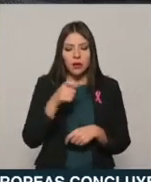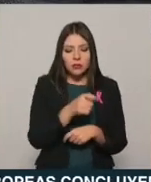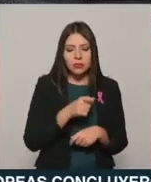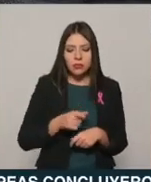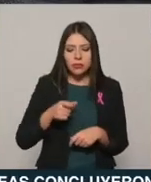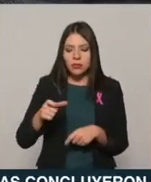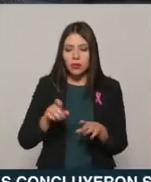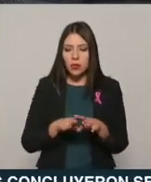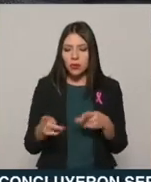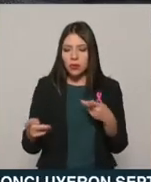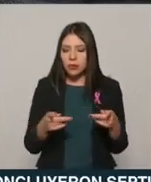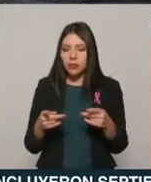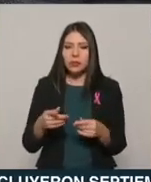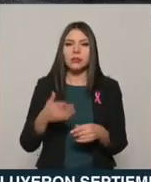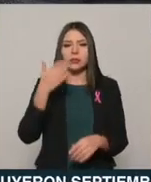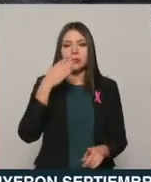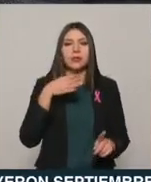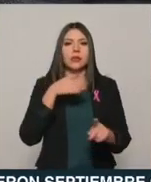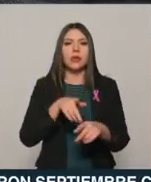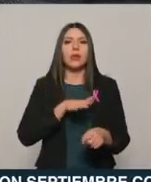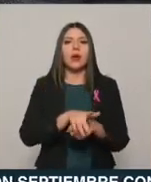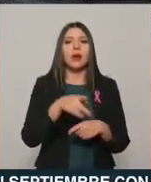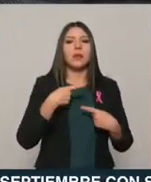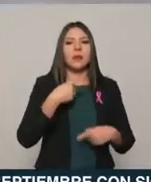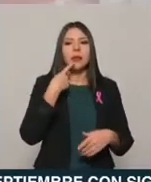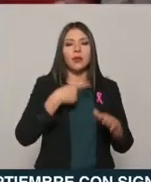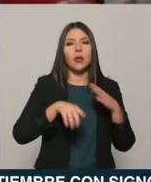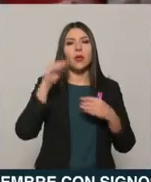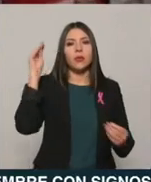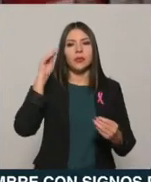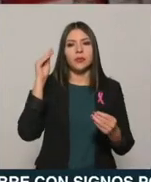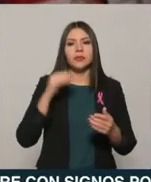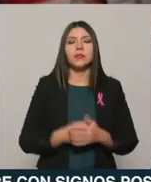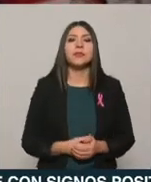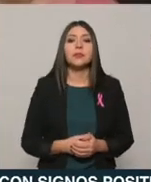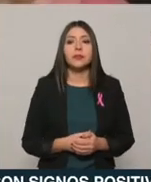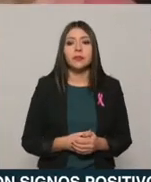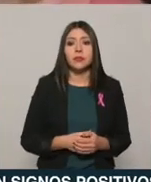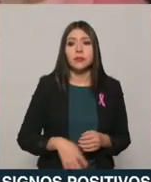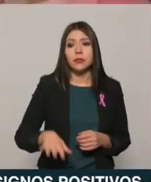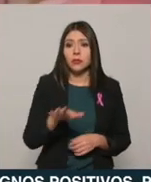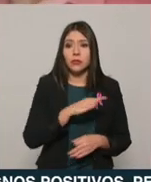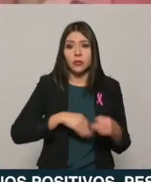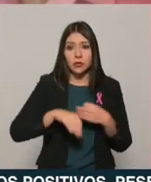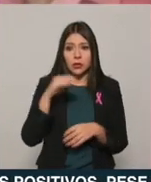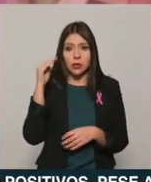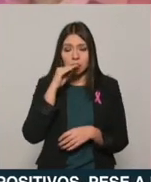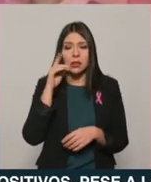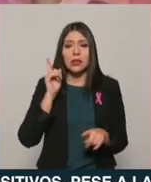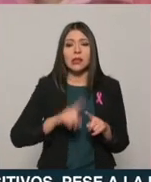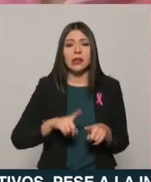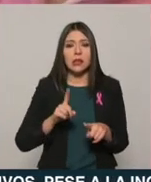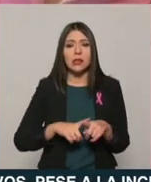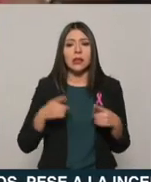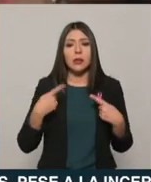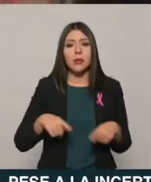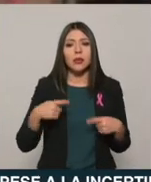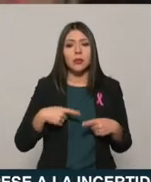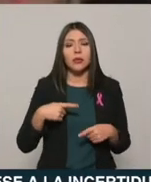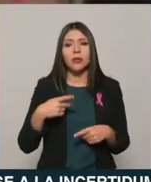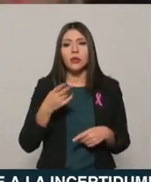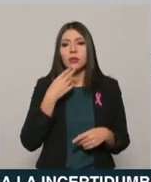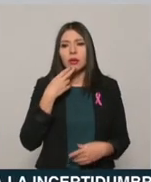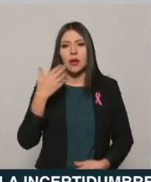situación jurídica de la persona que está en el litigio. ¿Es un servicio completamente gratuito, doctora? ¿Quiénes pueden, pues nos decía ya